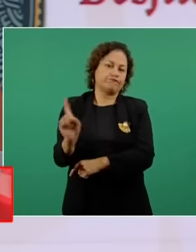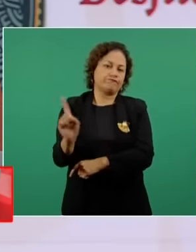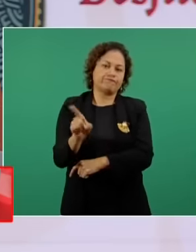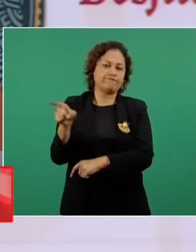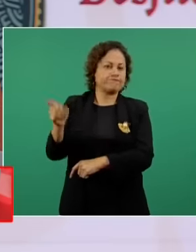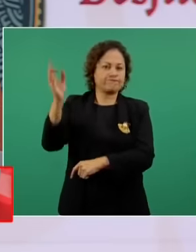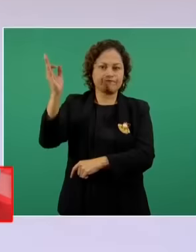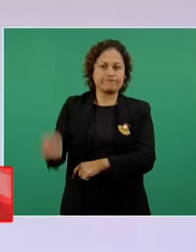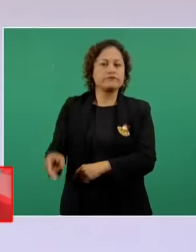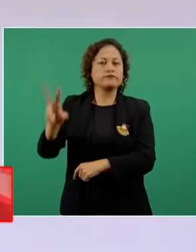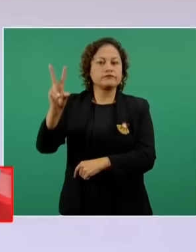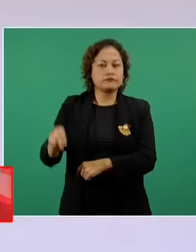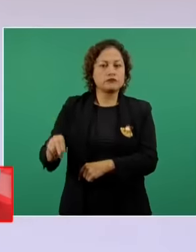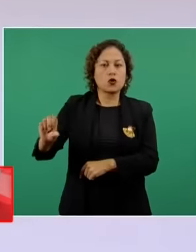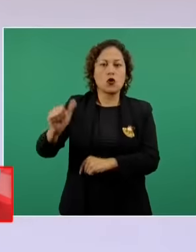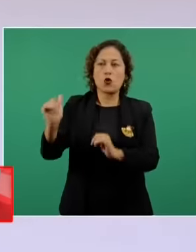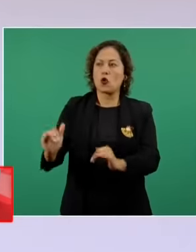potencia